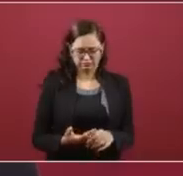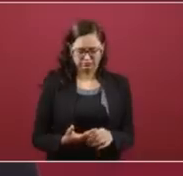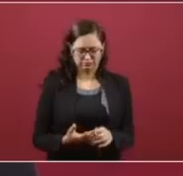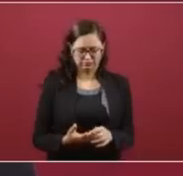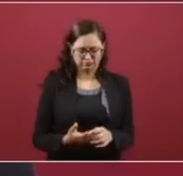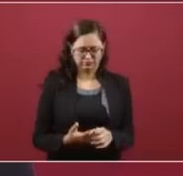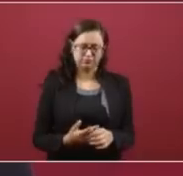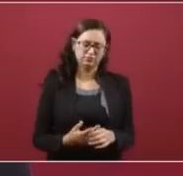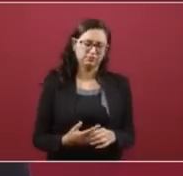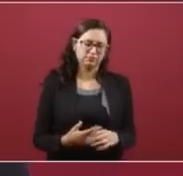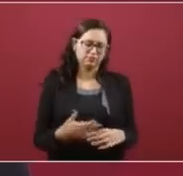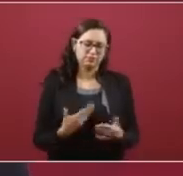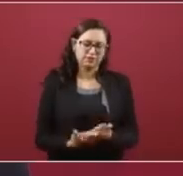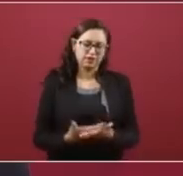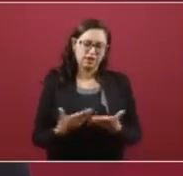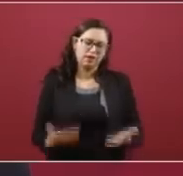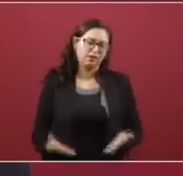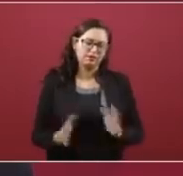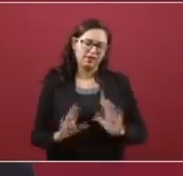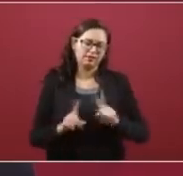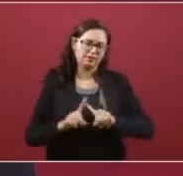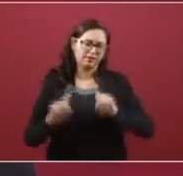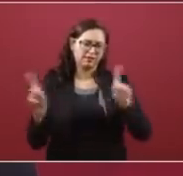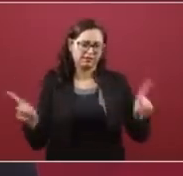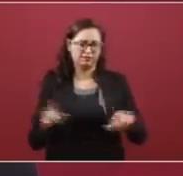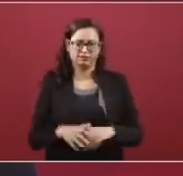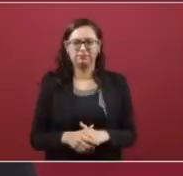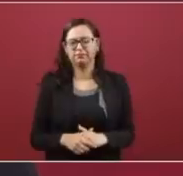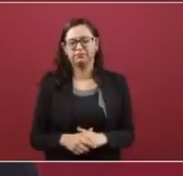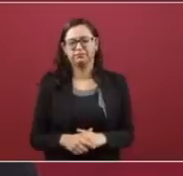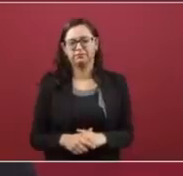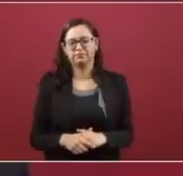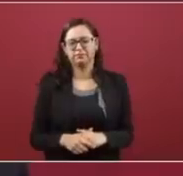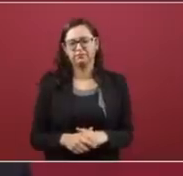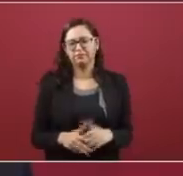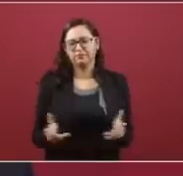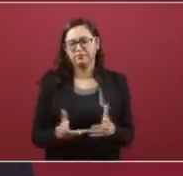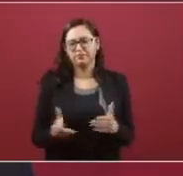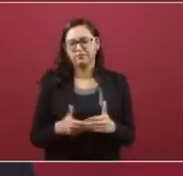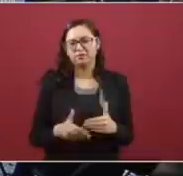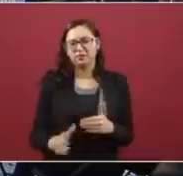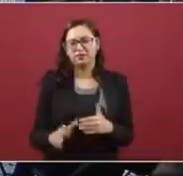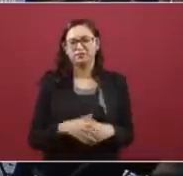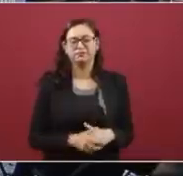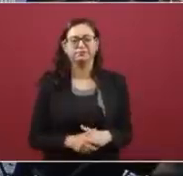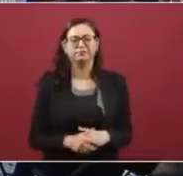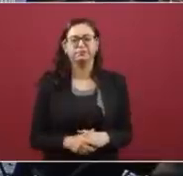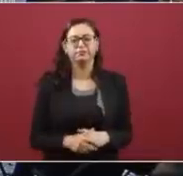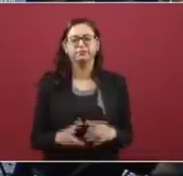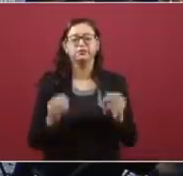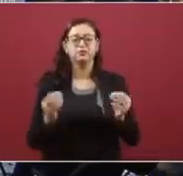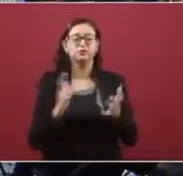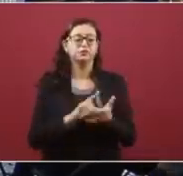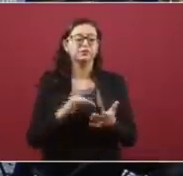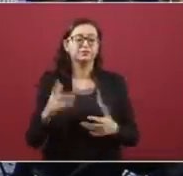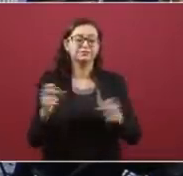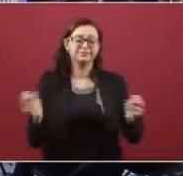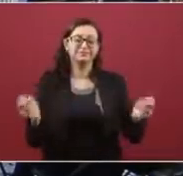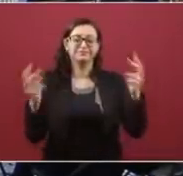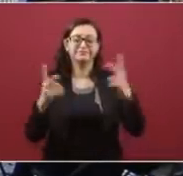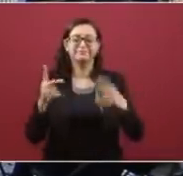Ahora es también distinto, ¿no? Lo que se está llevando a cabo. Muchas gracias. Nos vemos